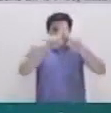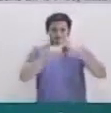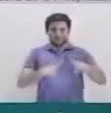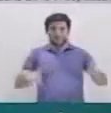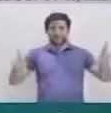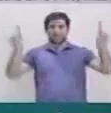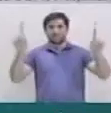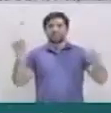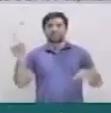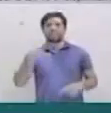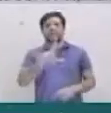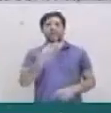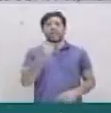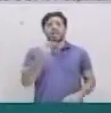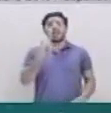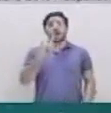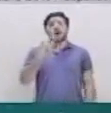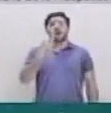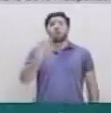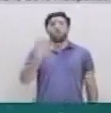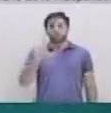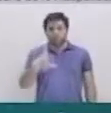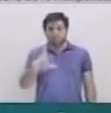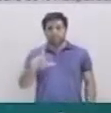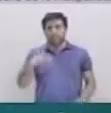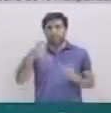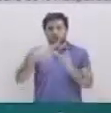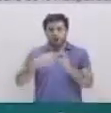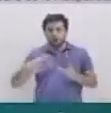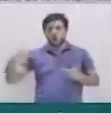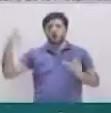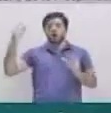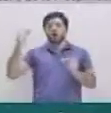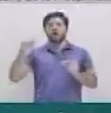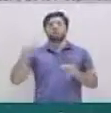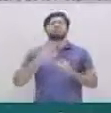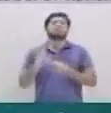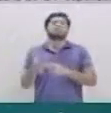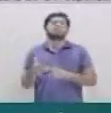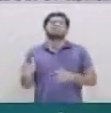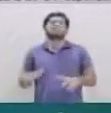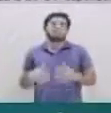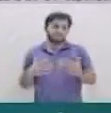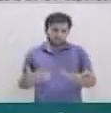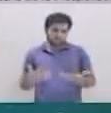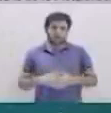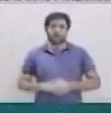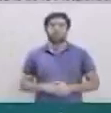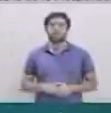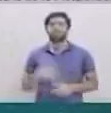qué son? ¿Son laureles? Muy bien. ¿Y las hojas de laurel qué nos representan?